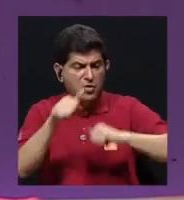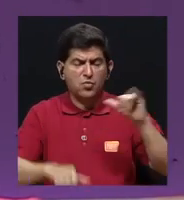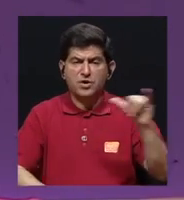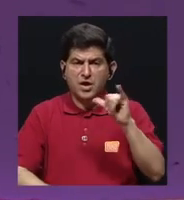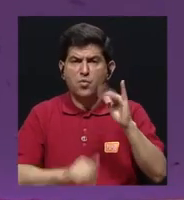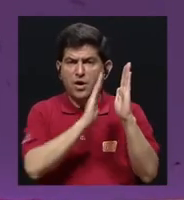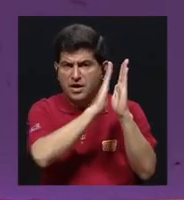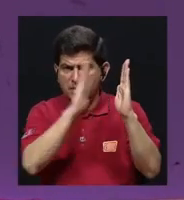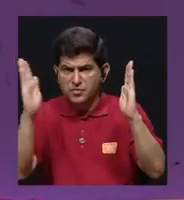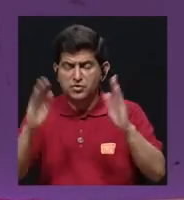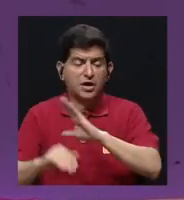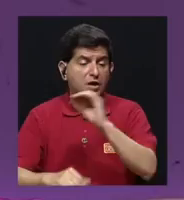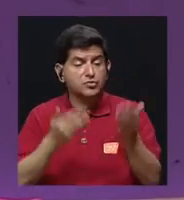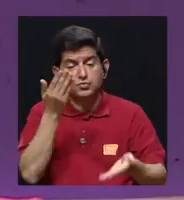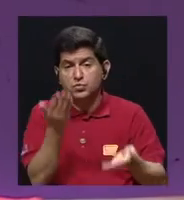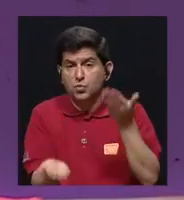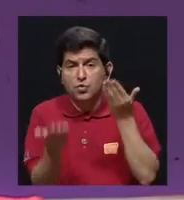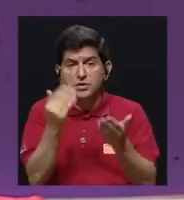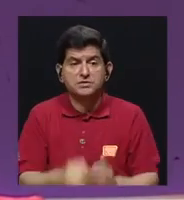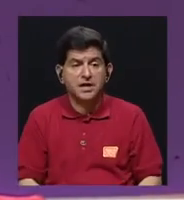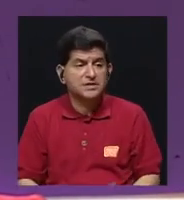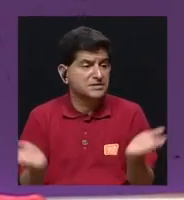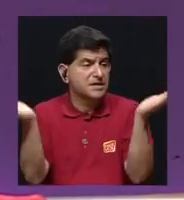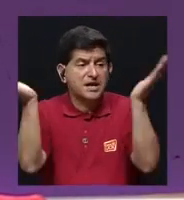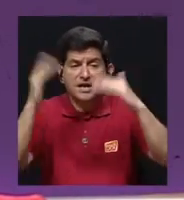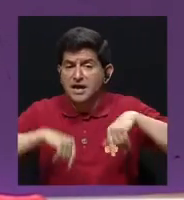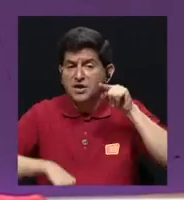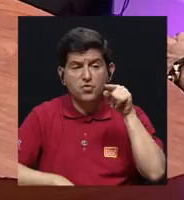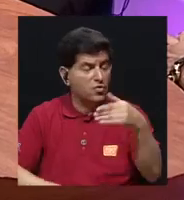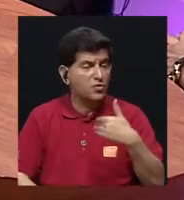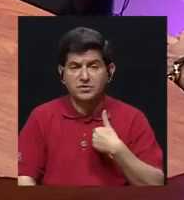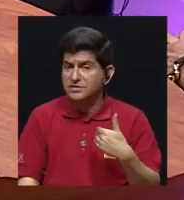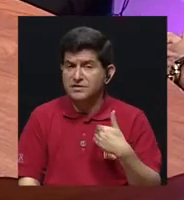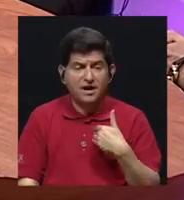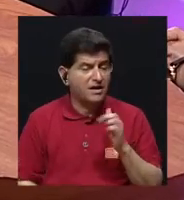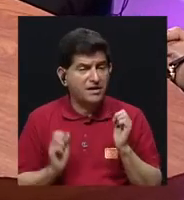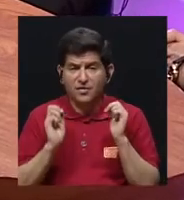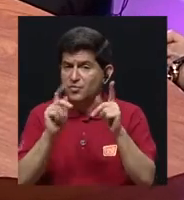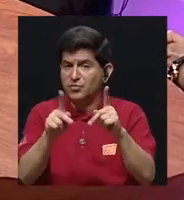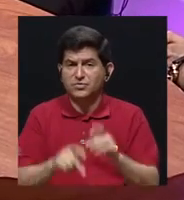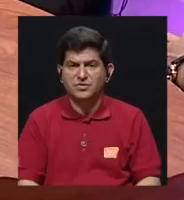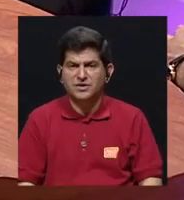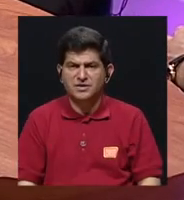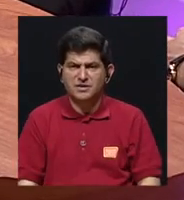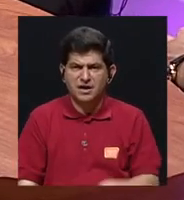esfuerzo de este tipo en bibliotecas o bien que no hay en esas comunidades estas